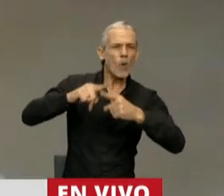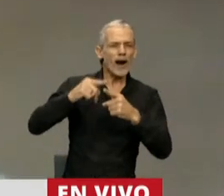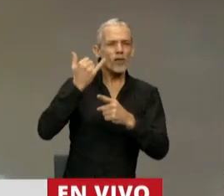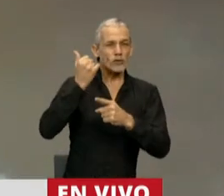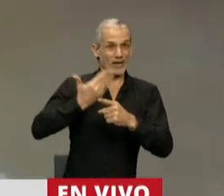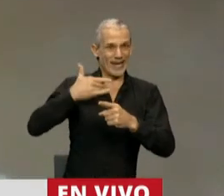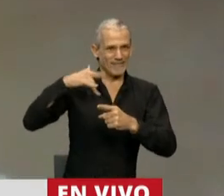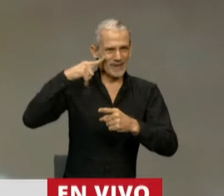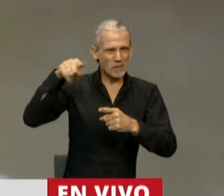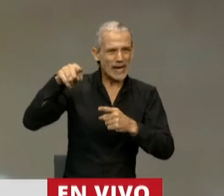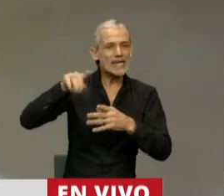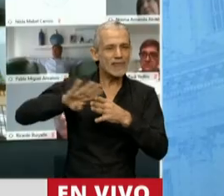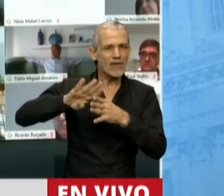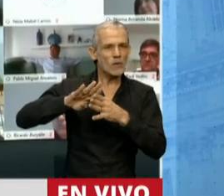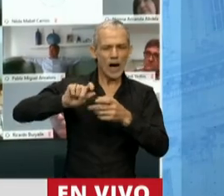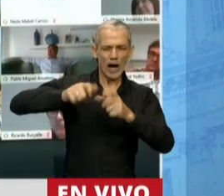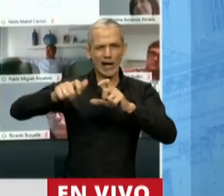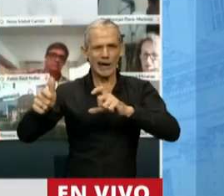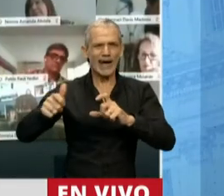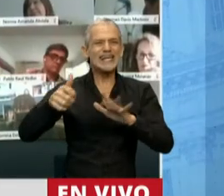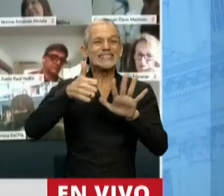leyendo, una reestructuración de